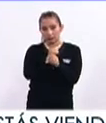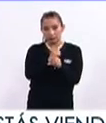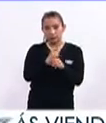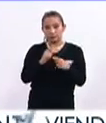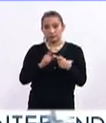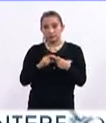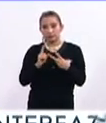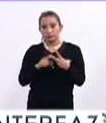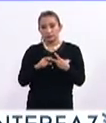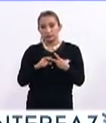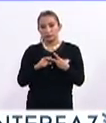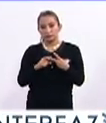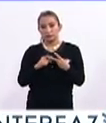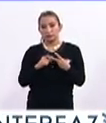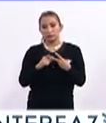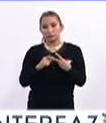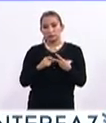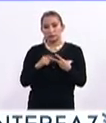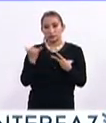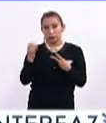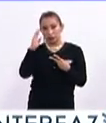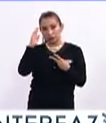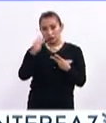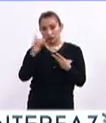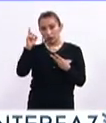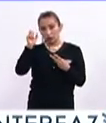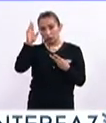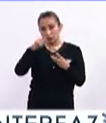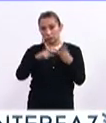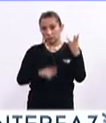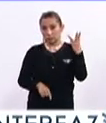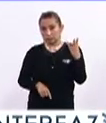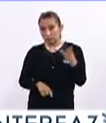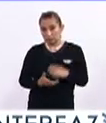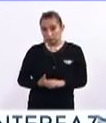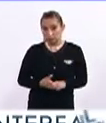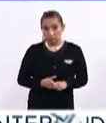licenciatura y maestría y doctorado.